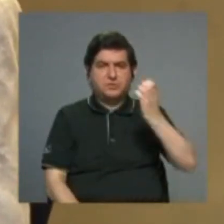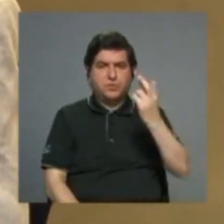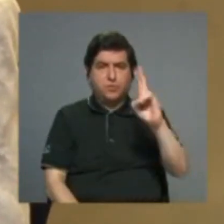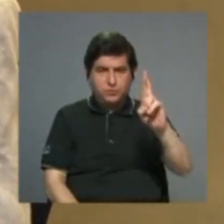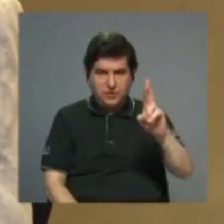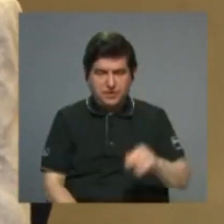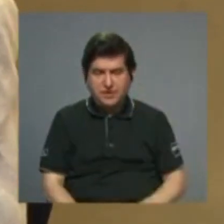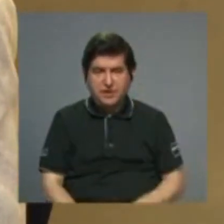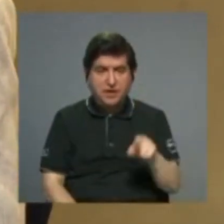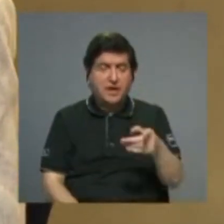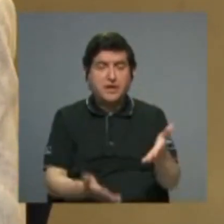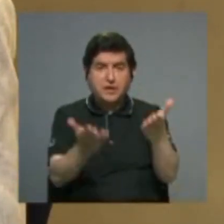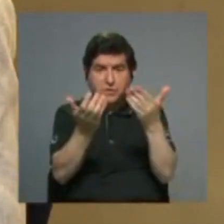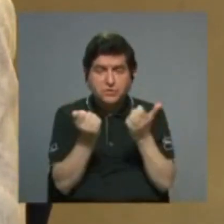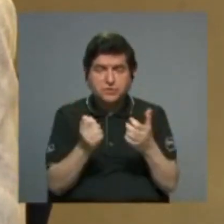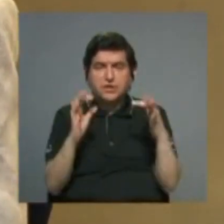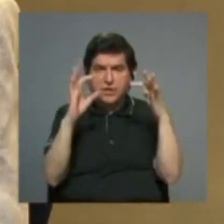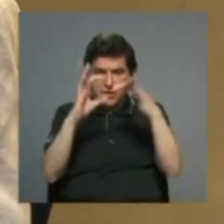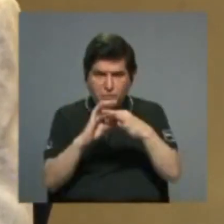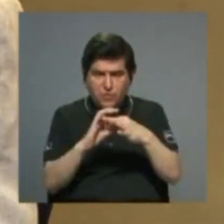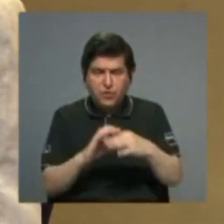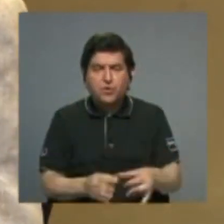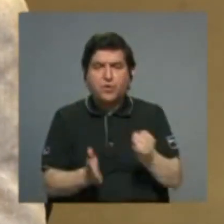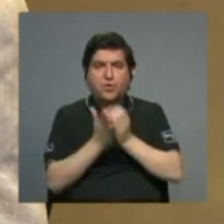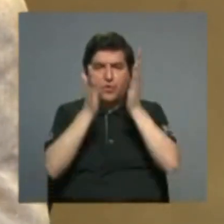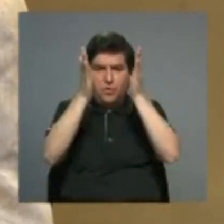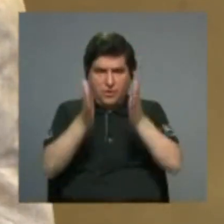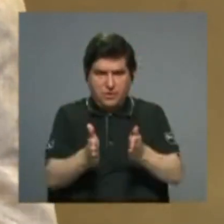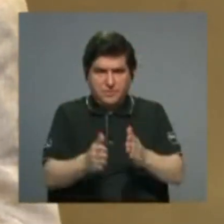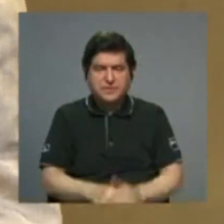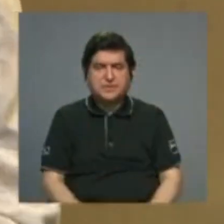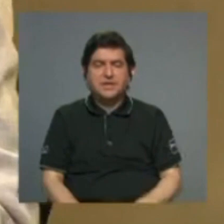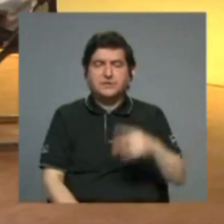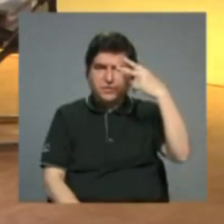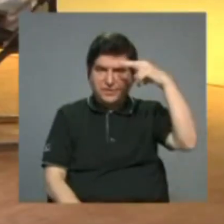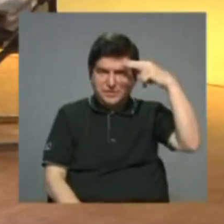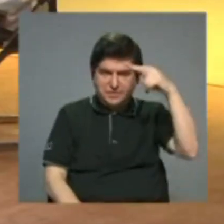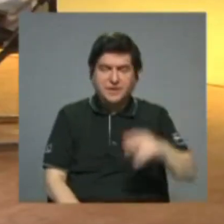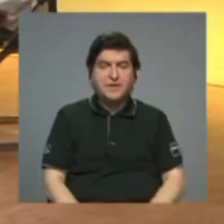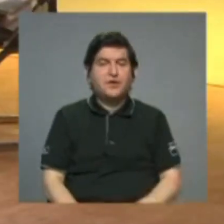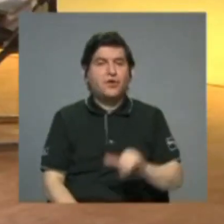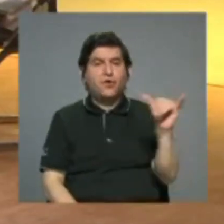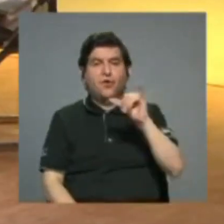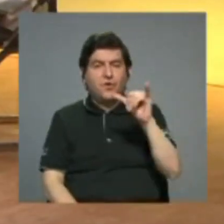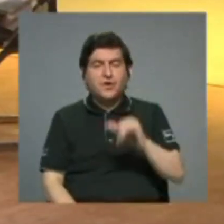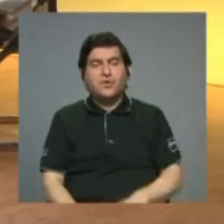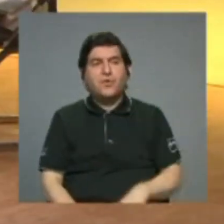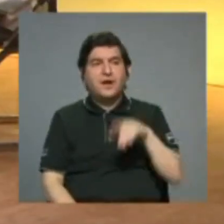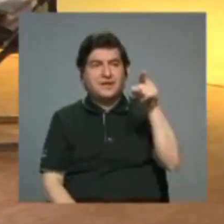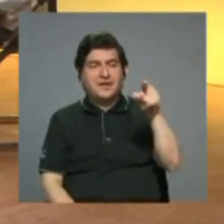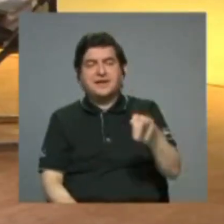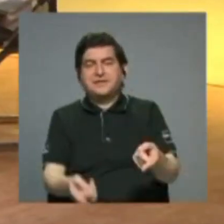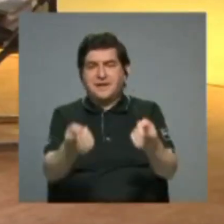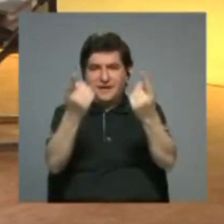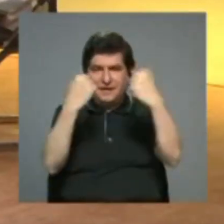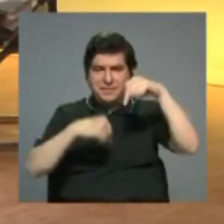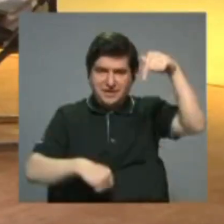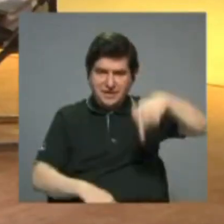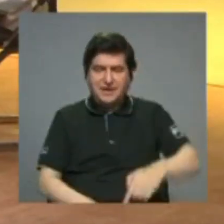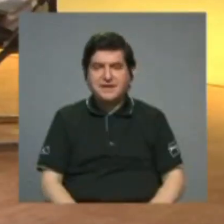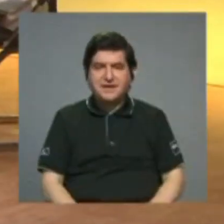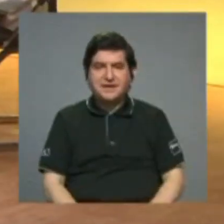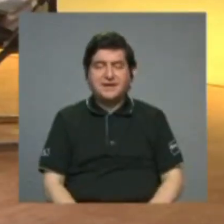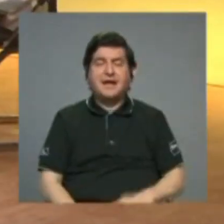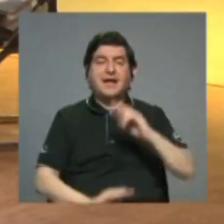quieren vincularse con investigadores e investigadoras en México, y lo mismo de la parte de allá, ¿no? Jugamos